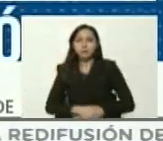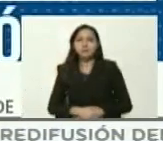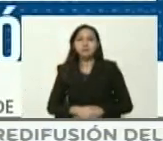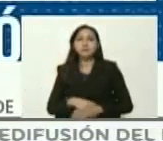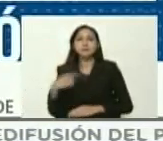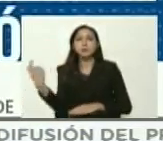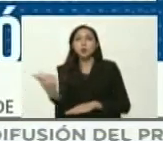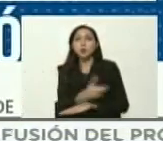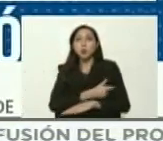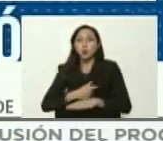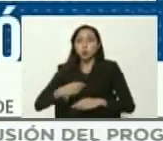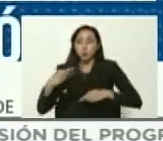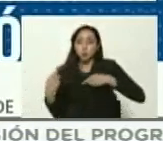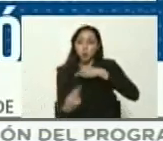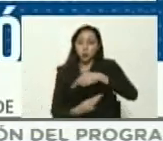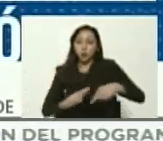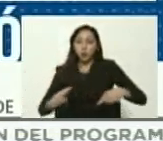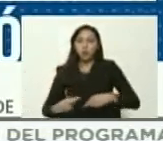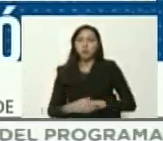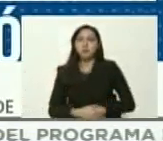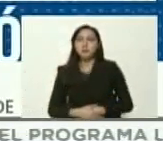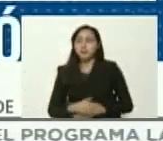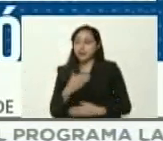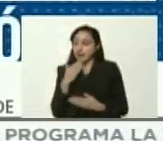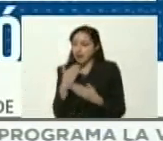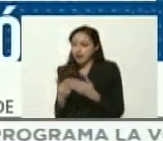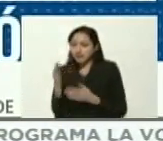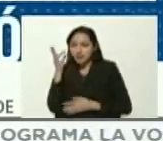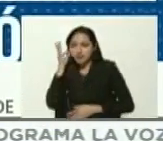gobierno revolucionario, Angélica, te doy las gracias.